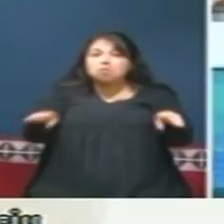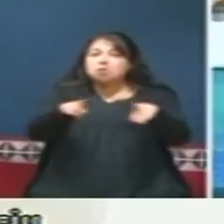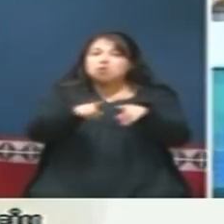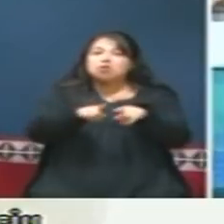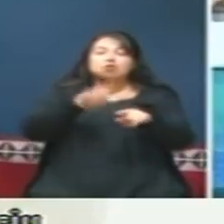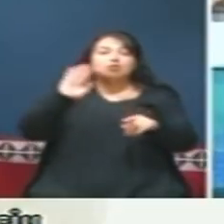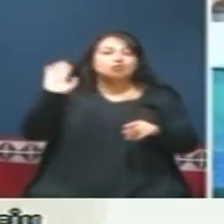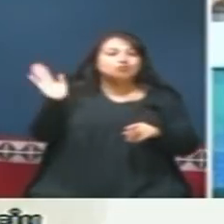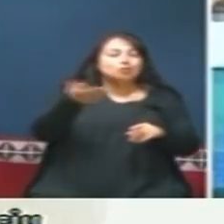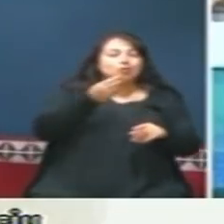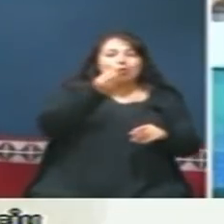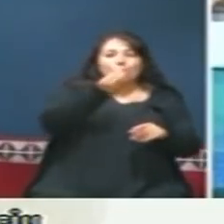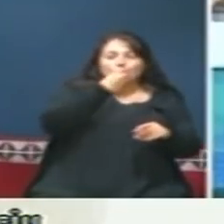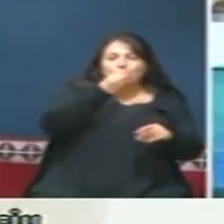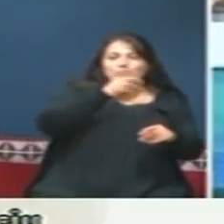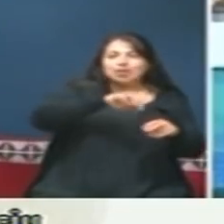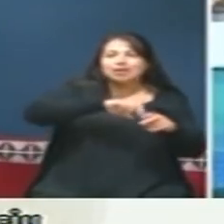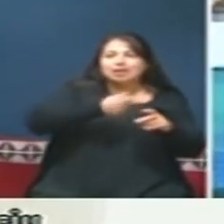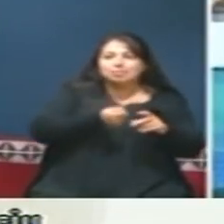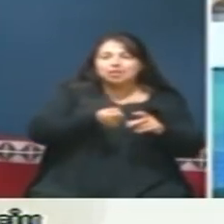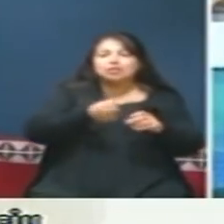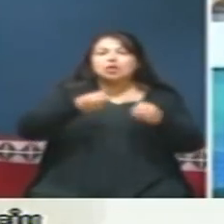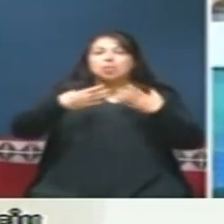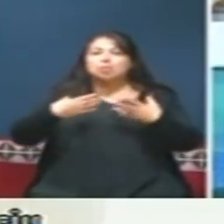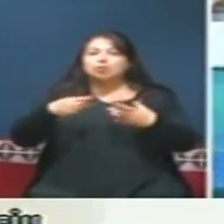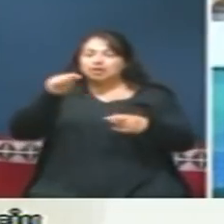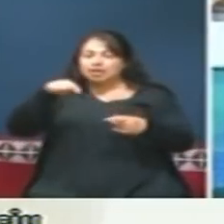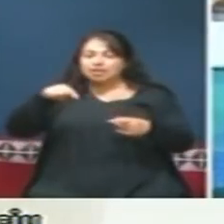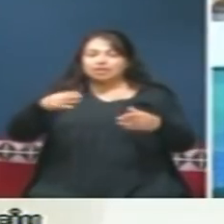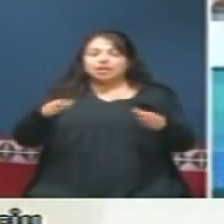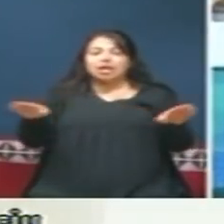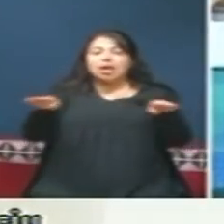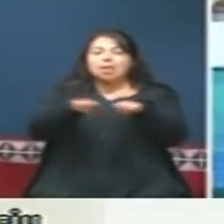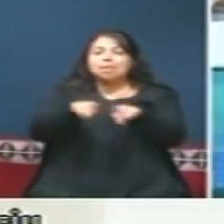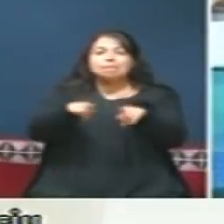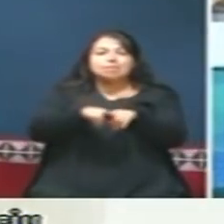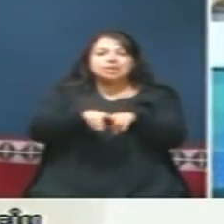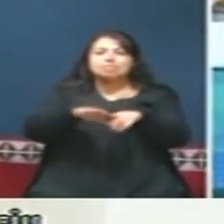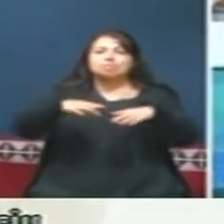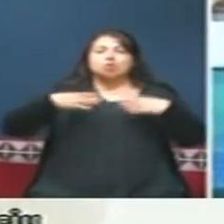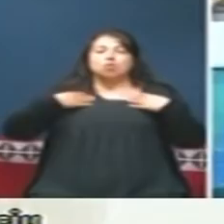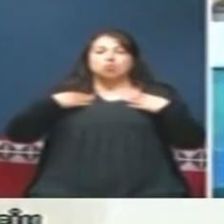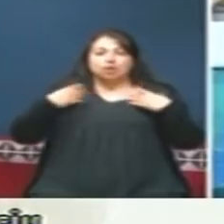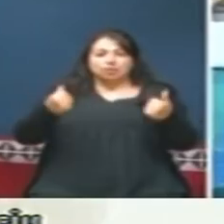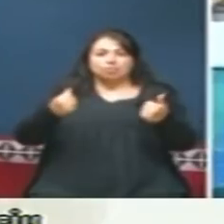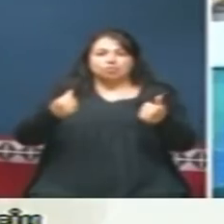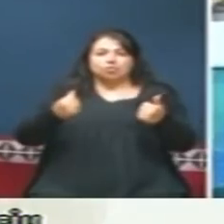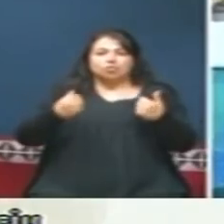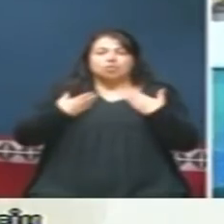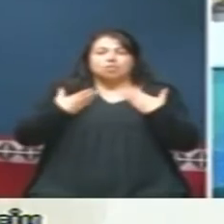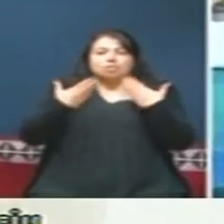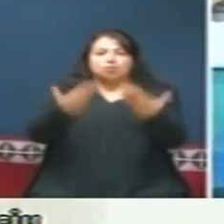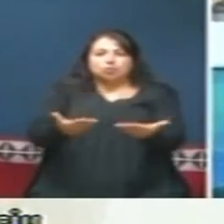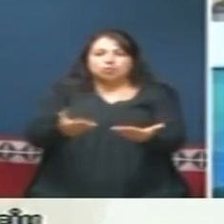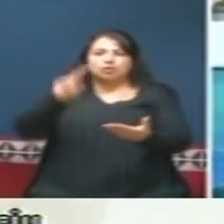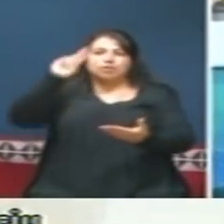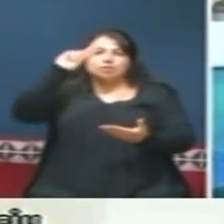él, porque esto es mi cuerpo que será entregado por ustedes.